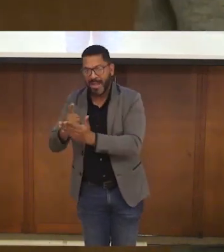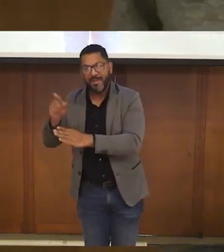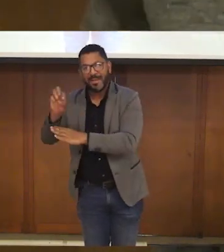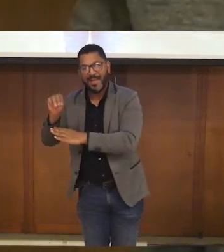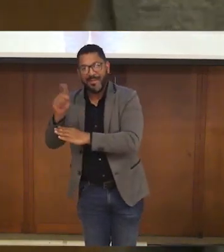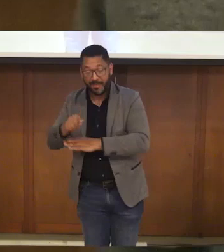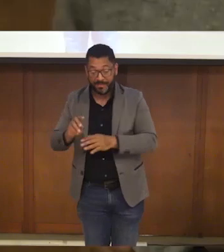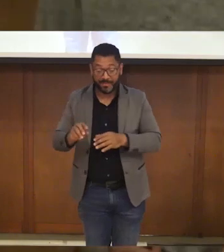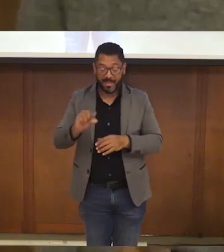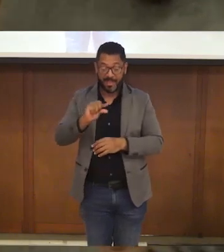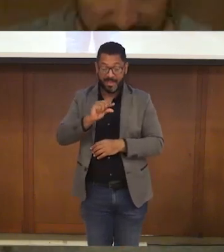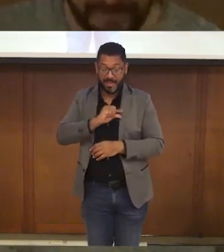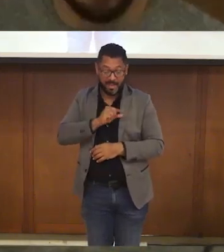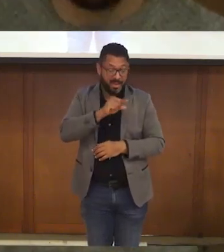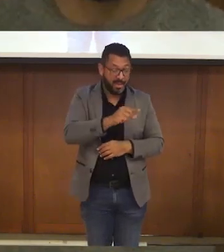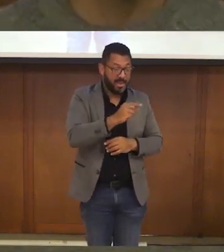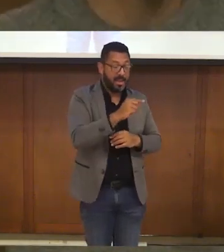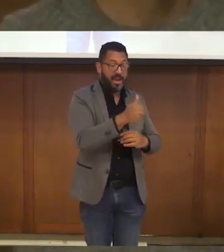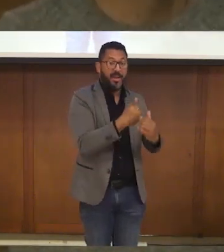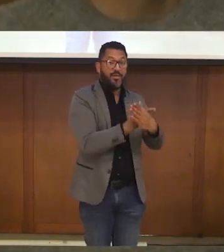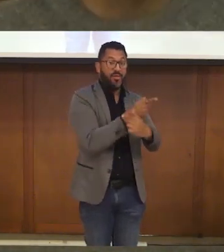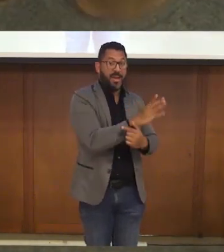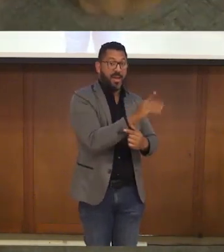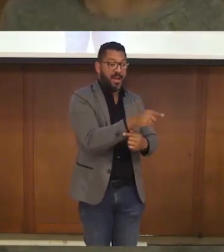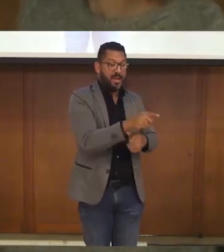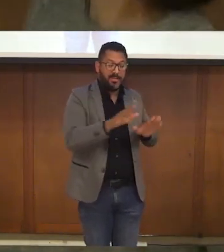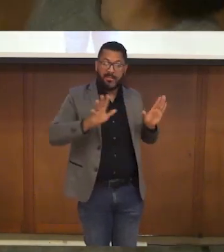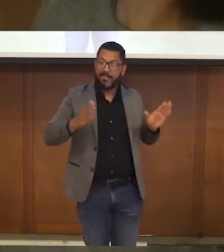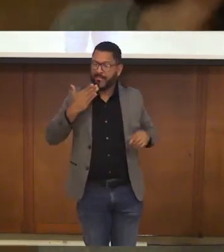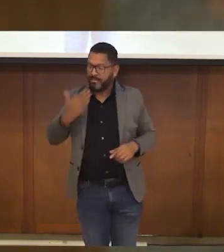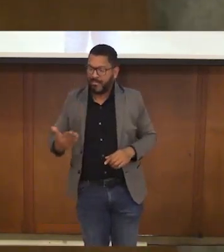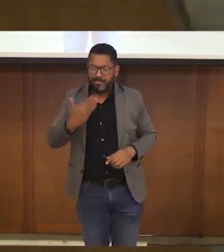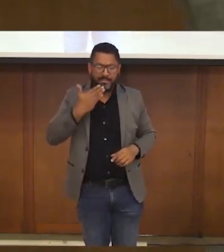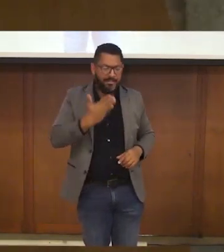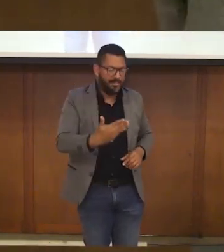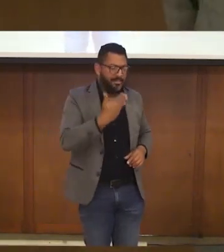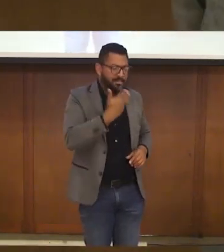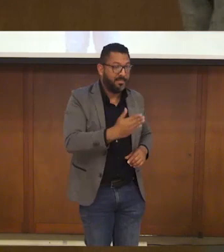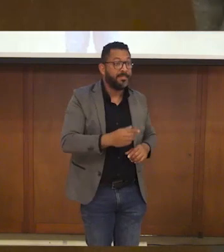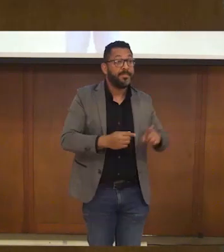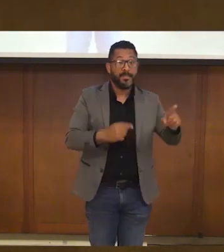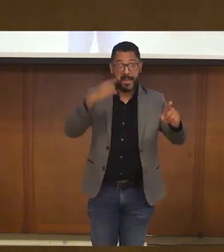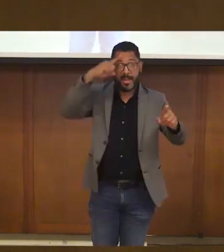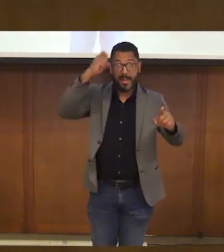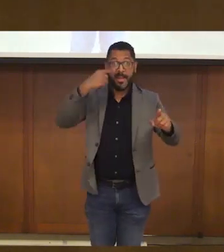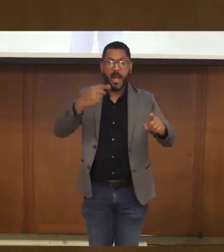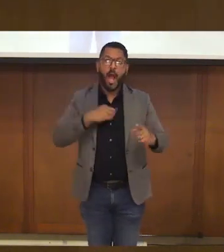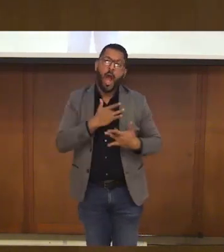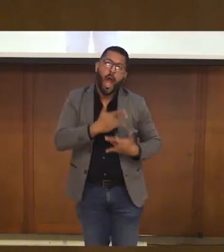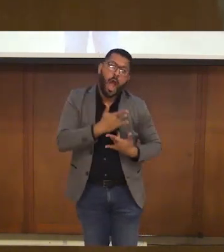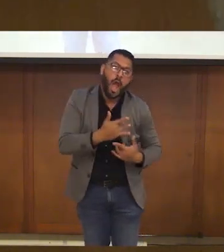como para el INSOR, como para la Biblioteca Luis Ángel Arango. Natalia lo decía, no es un acto de